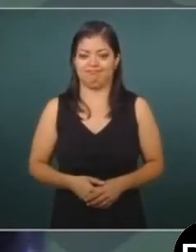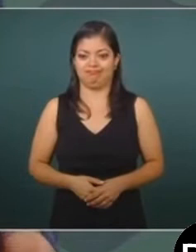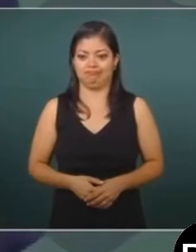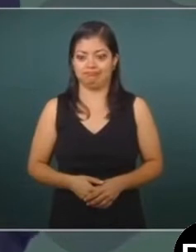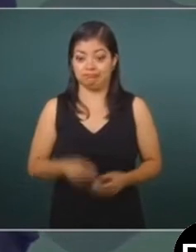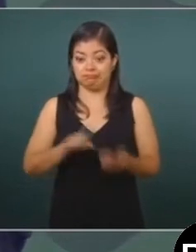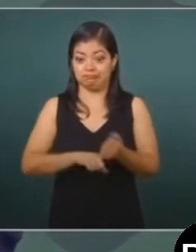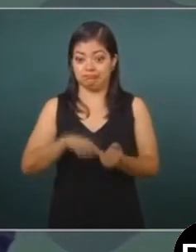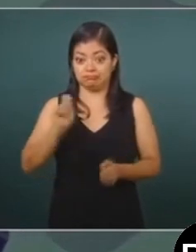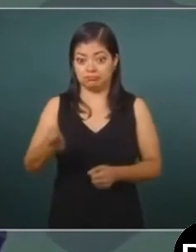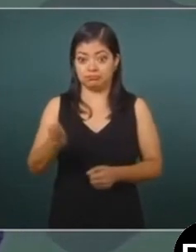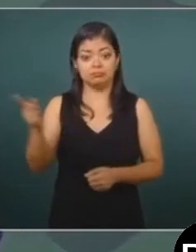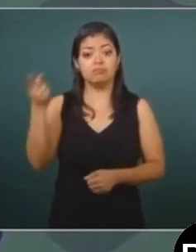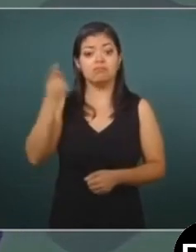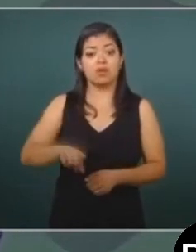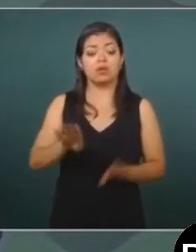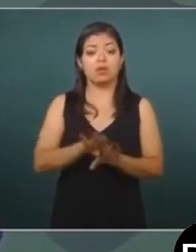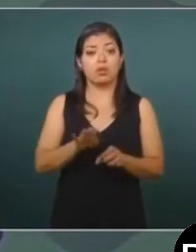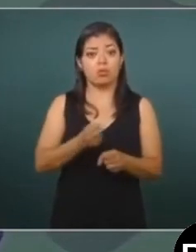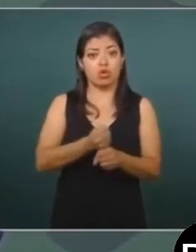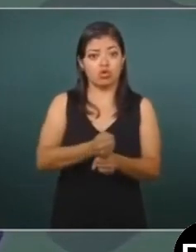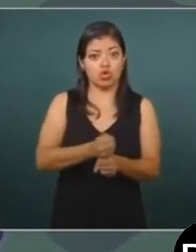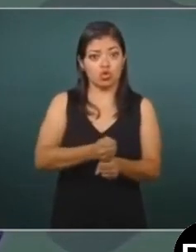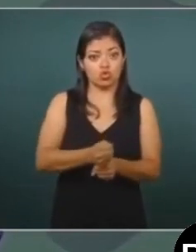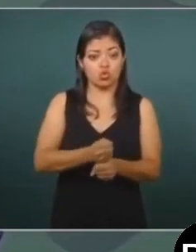dirigiendo una tortura.